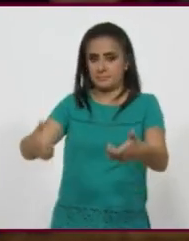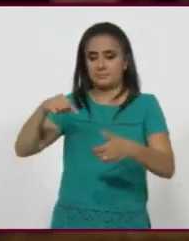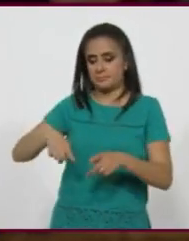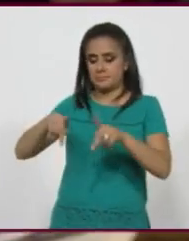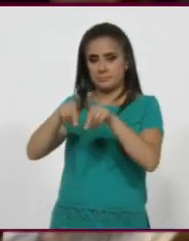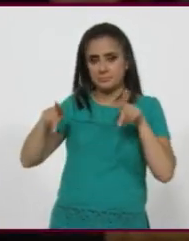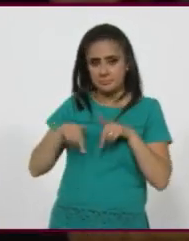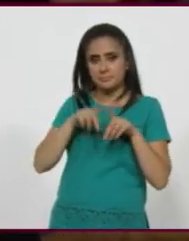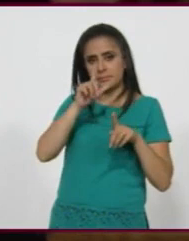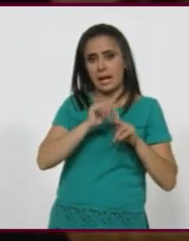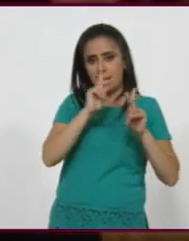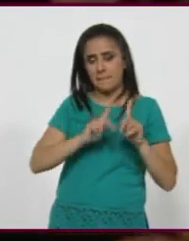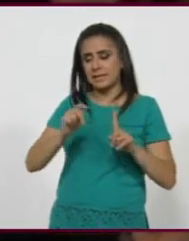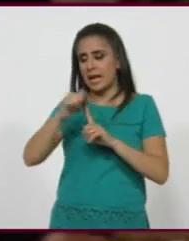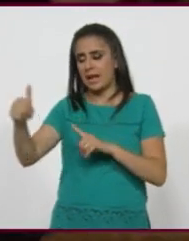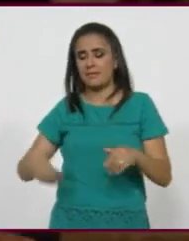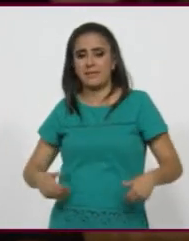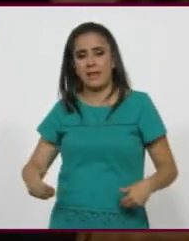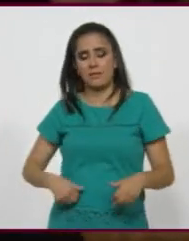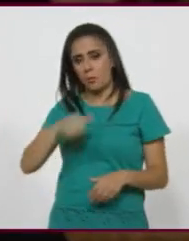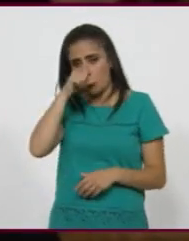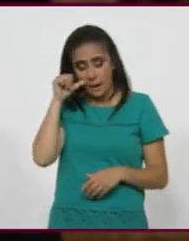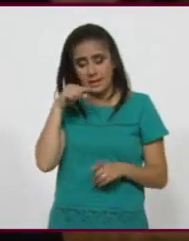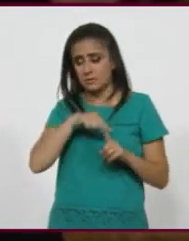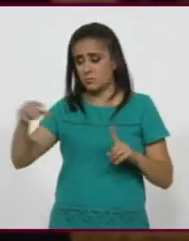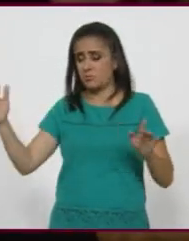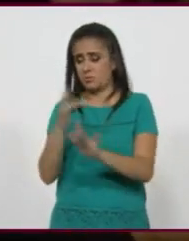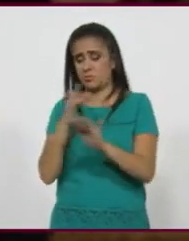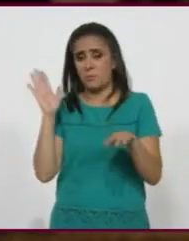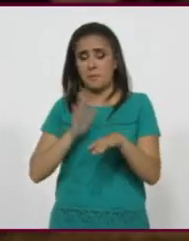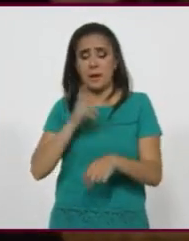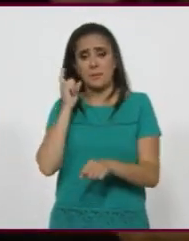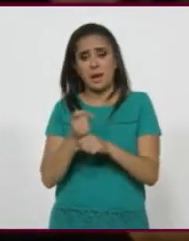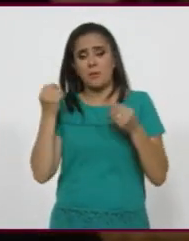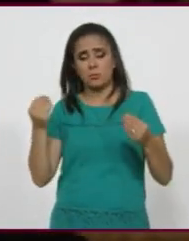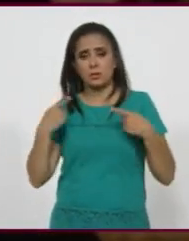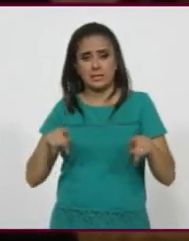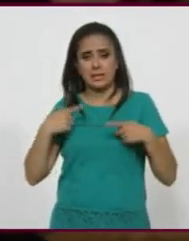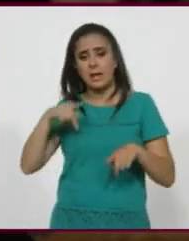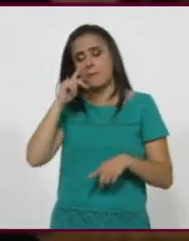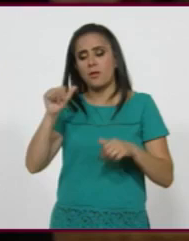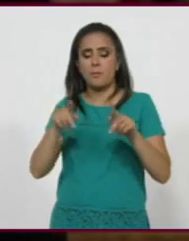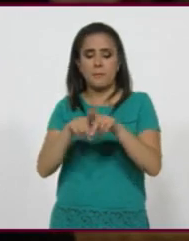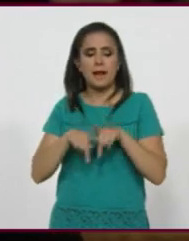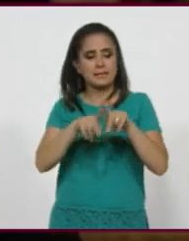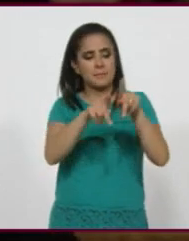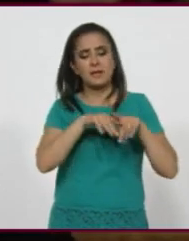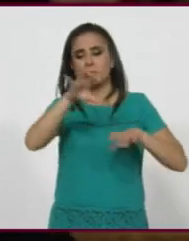Plaza de la Paz hasta el Teatro Juárez, sí. Es donde tiene mayor concentración la gente, aunque se distribuyen en todas las plazas, como la